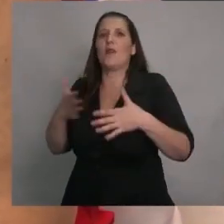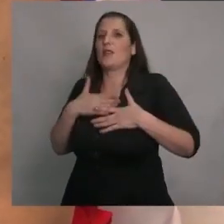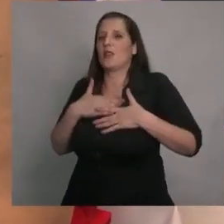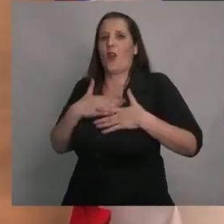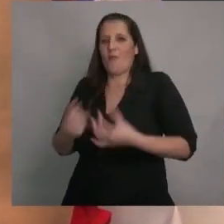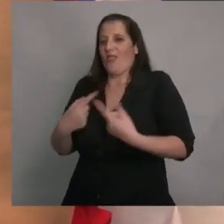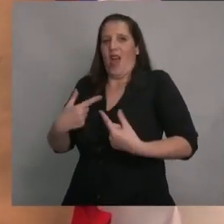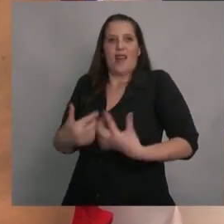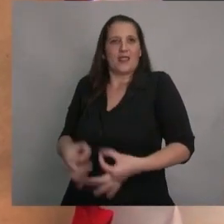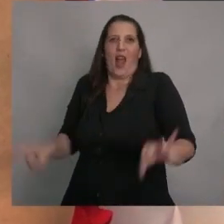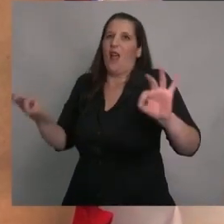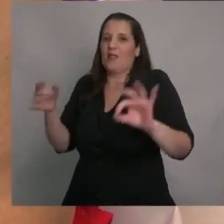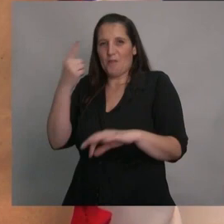relación